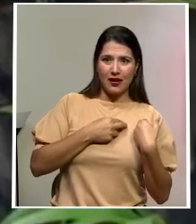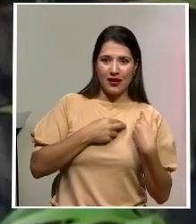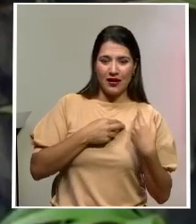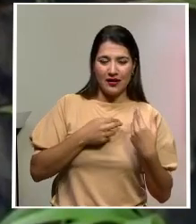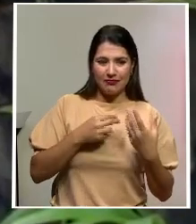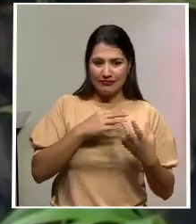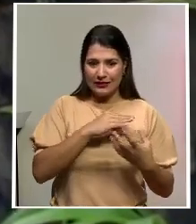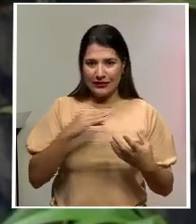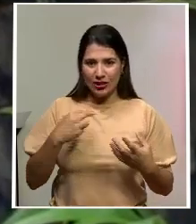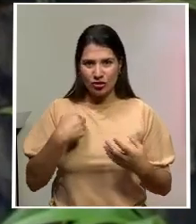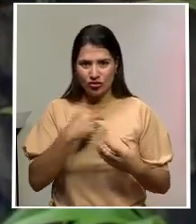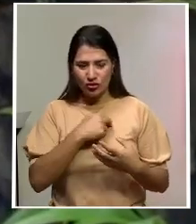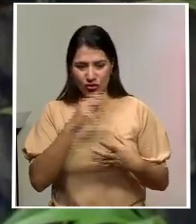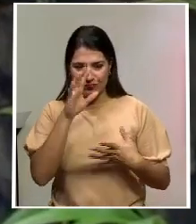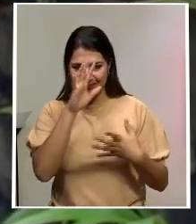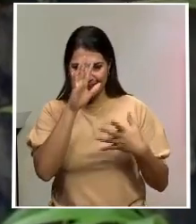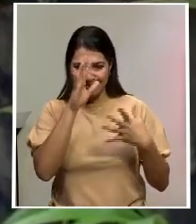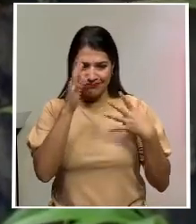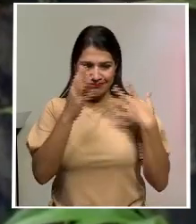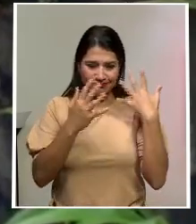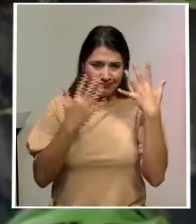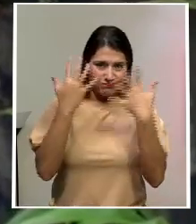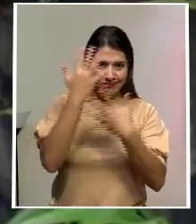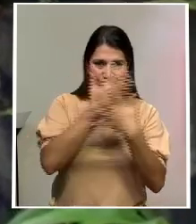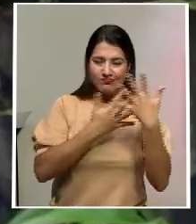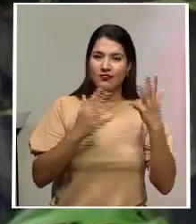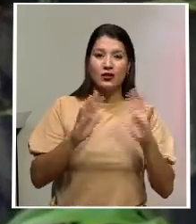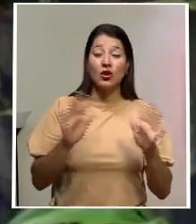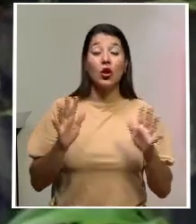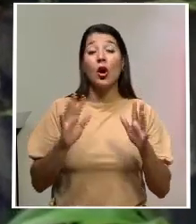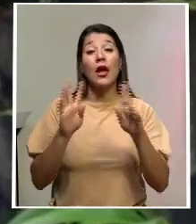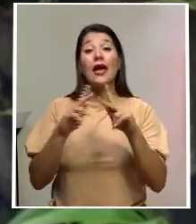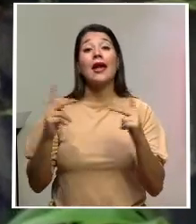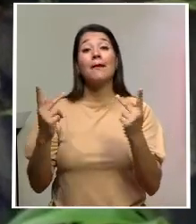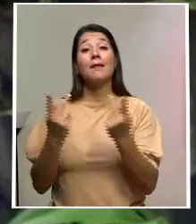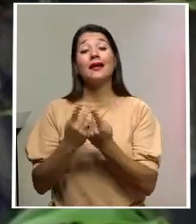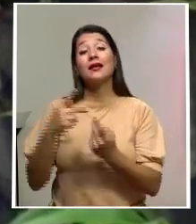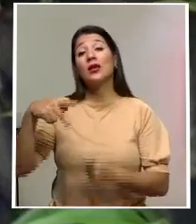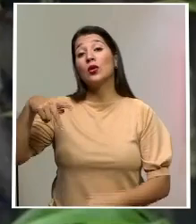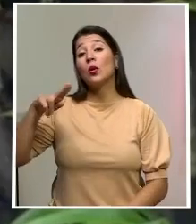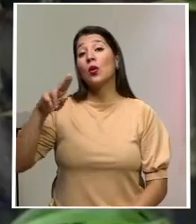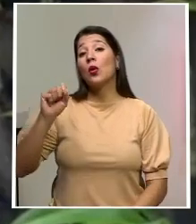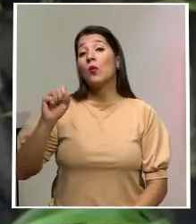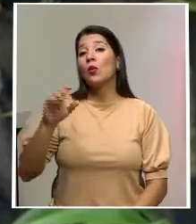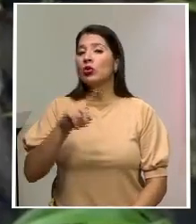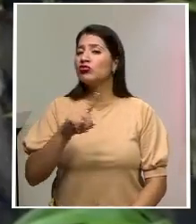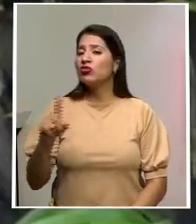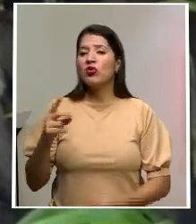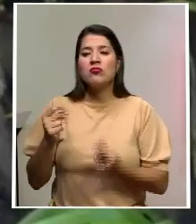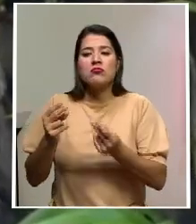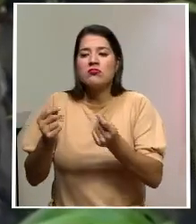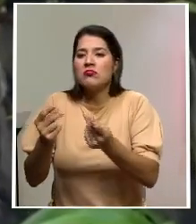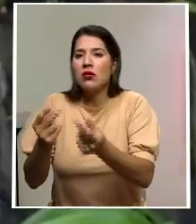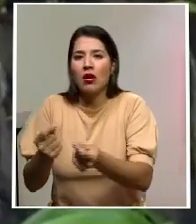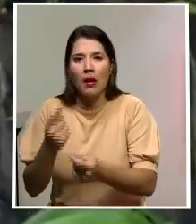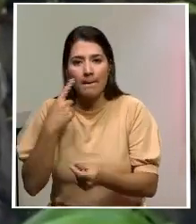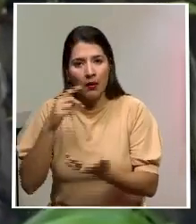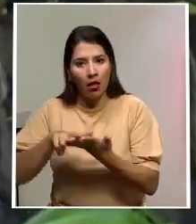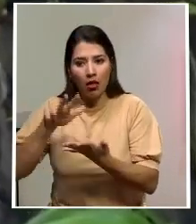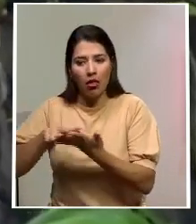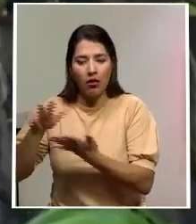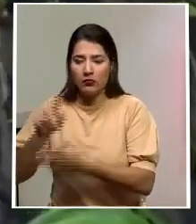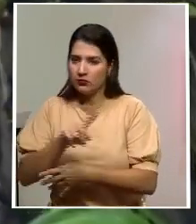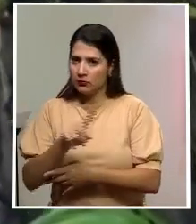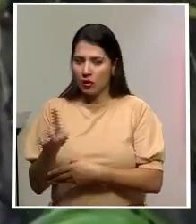que revise todos esos proyectos. En la fracción Unidad no pretendemos correr con ninguno de ellos, y además entendemos que